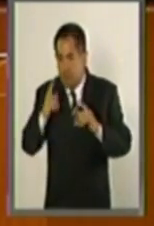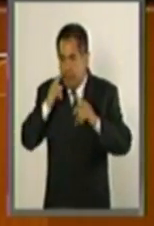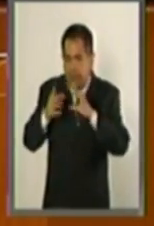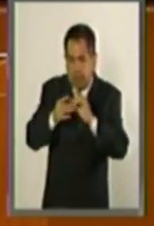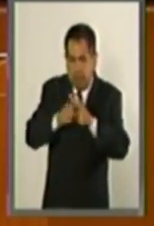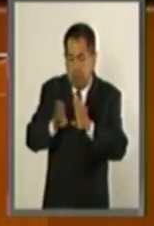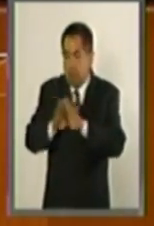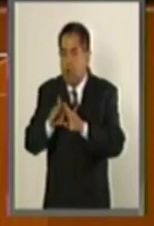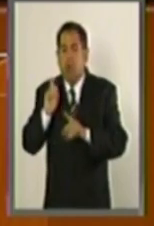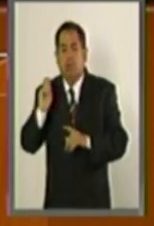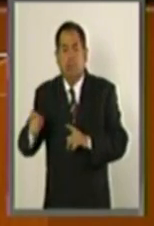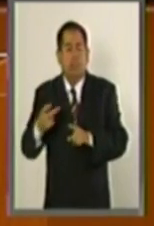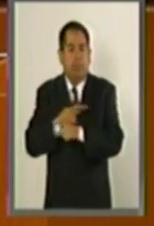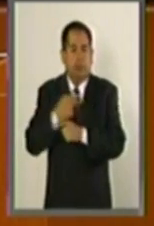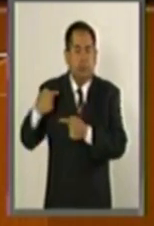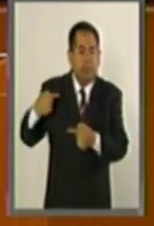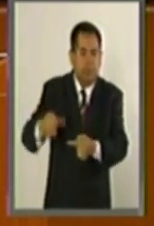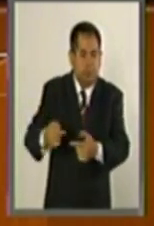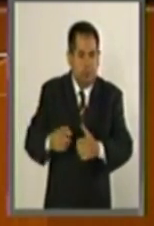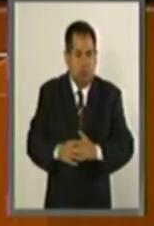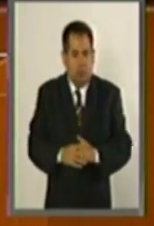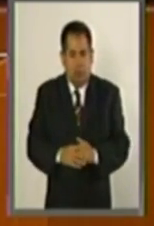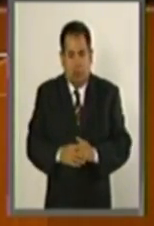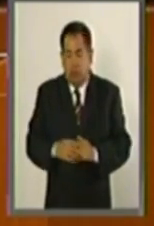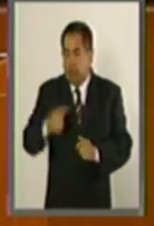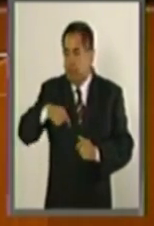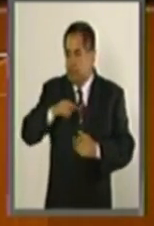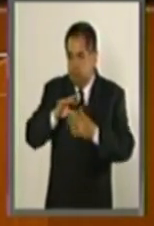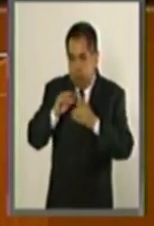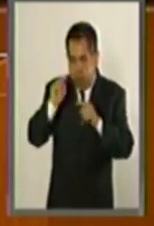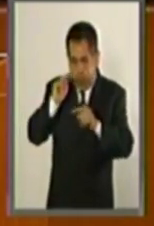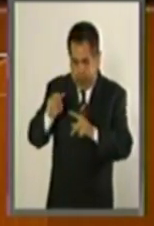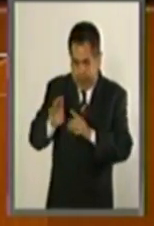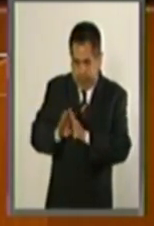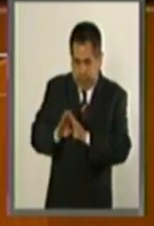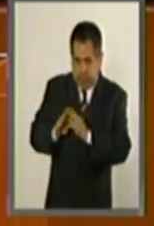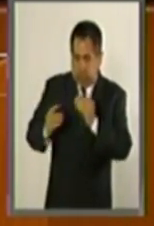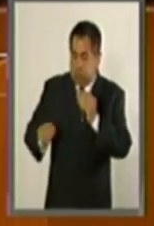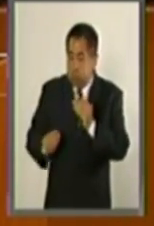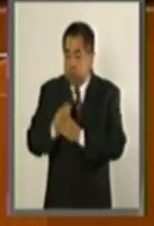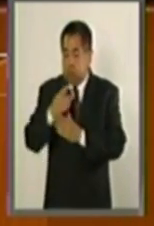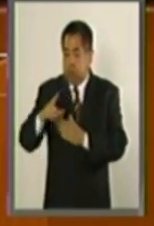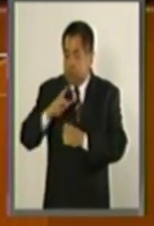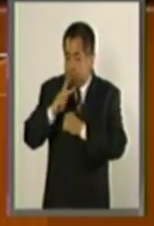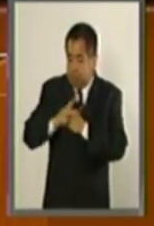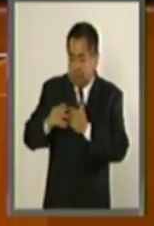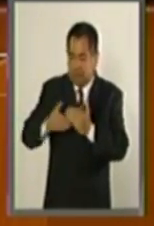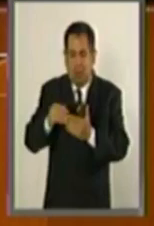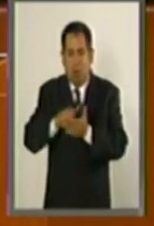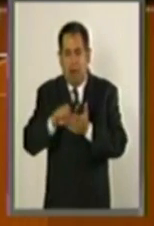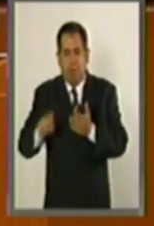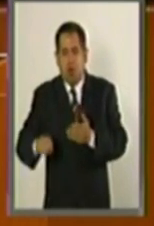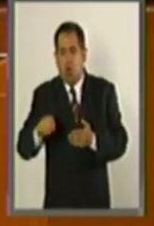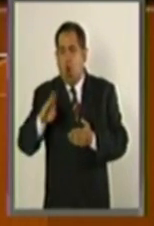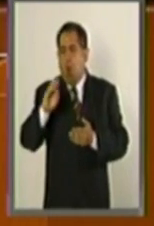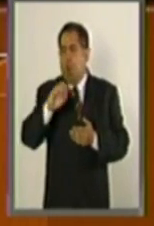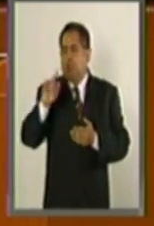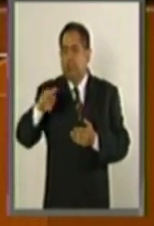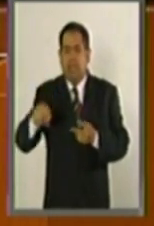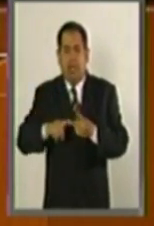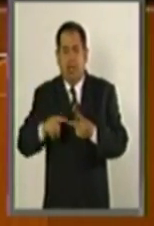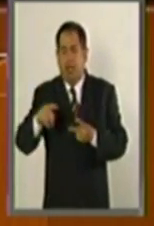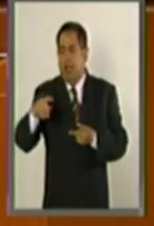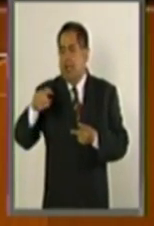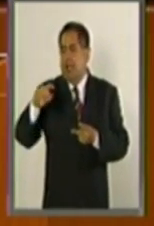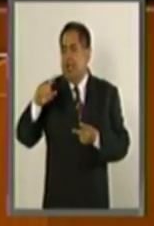situación que se ha generado, sino desde el nacimiento de nuevos estados nacionales como Bosnia, Herzegovina, Montenegro